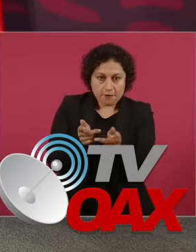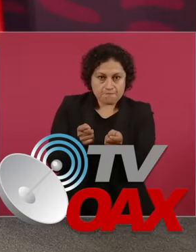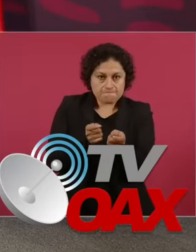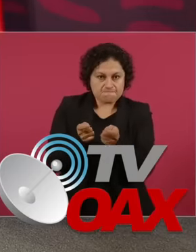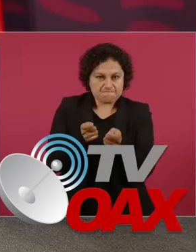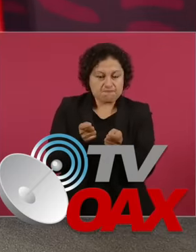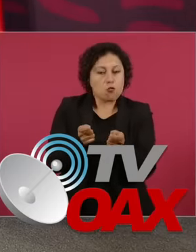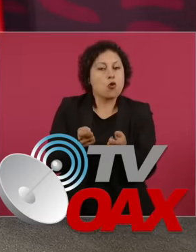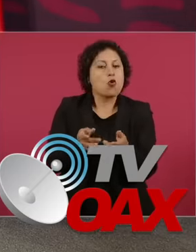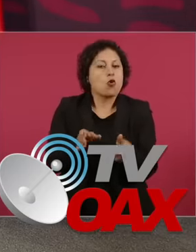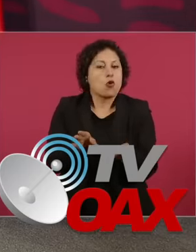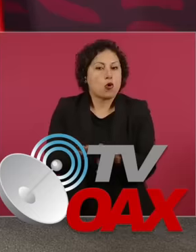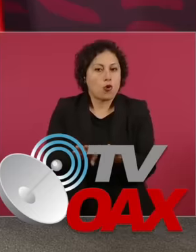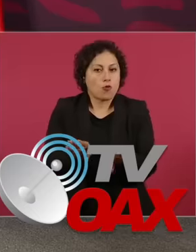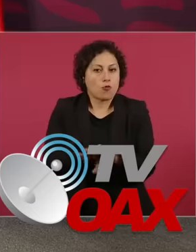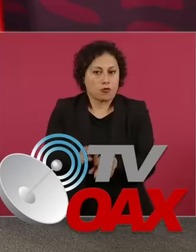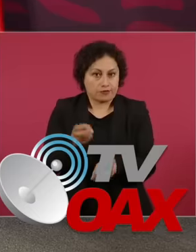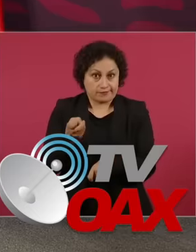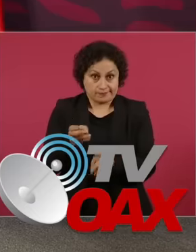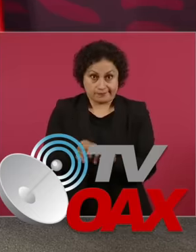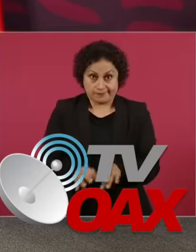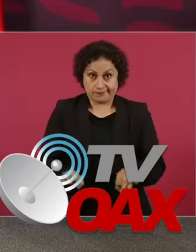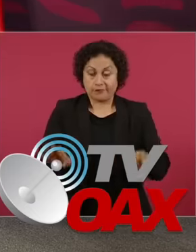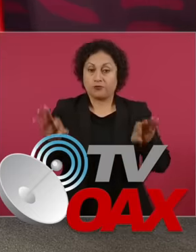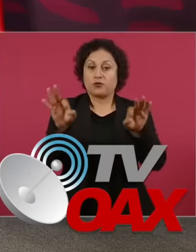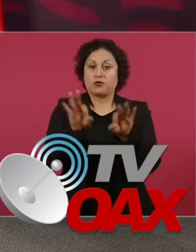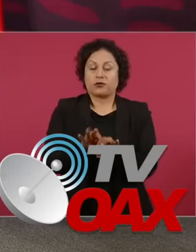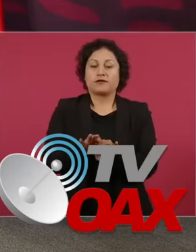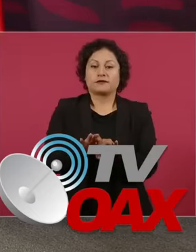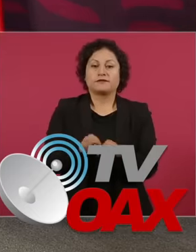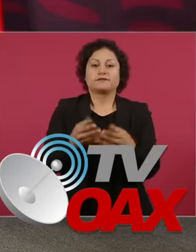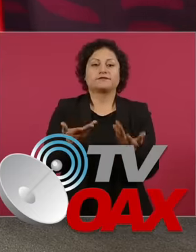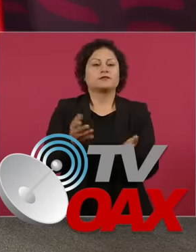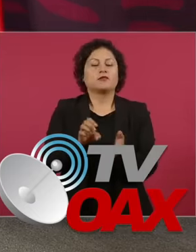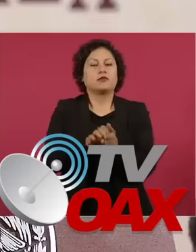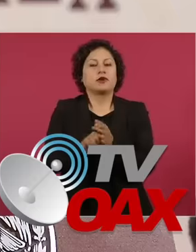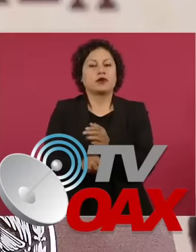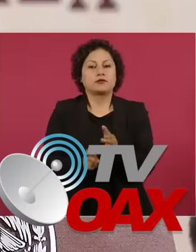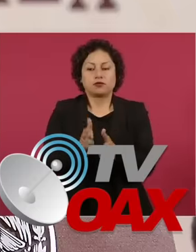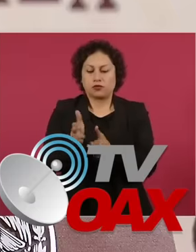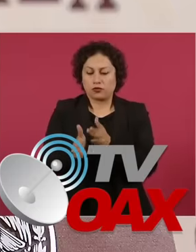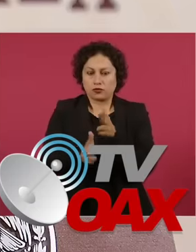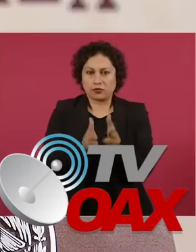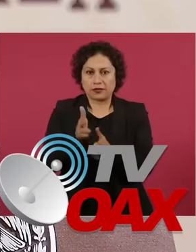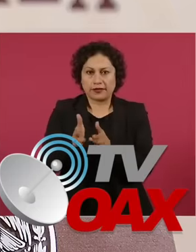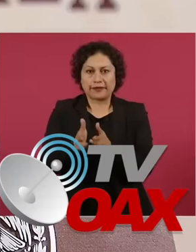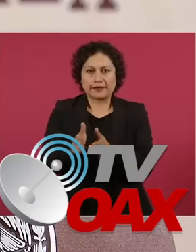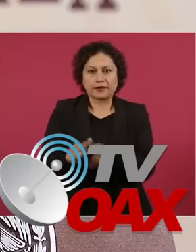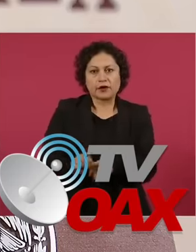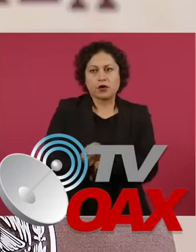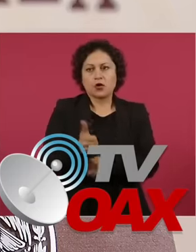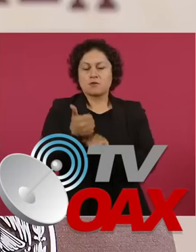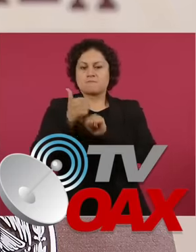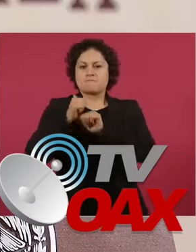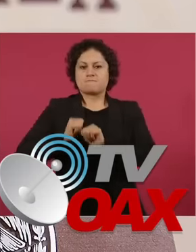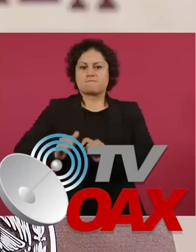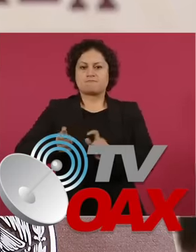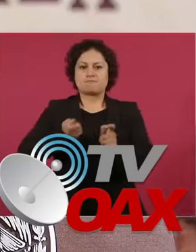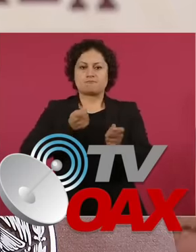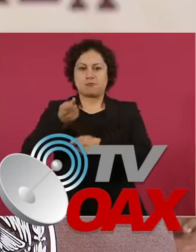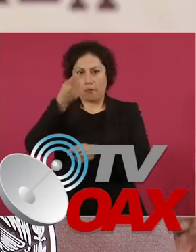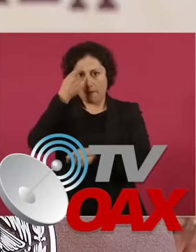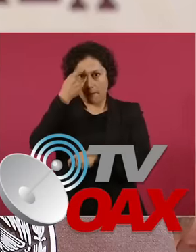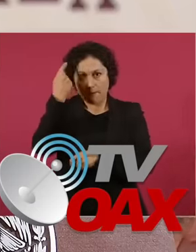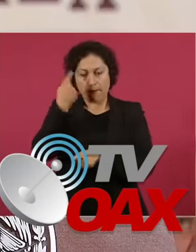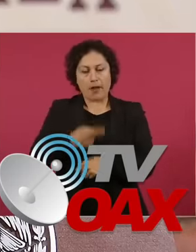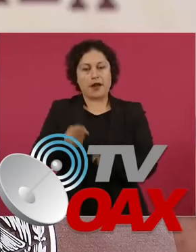permite que el tren circule de una forma segura para todos no solamente los pasajeros pero también para